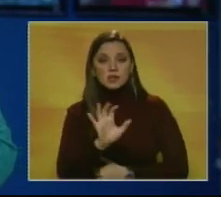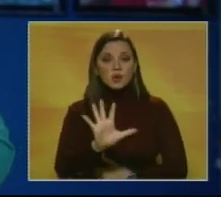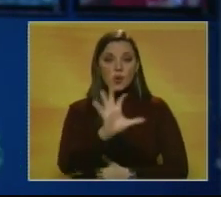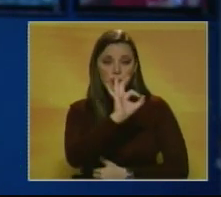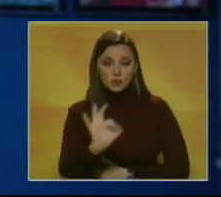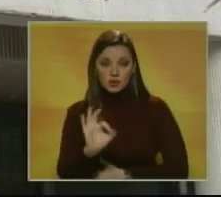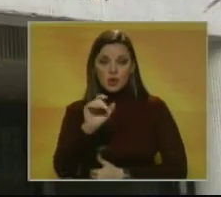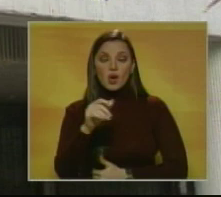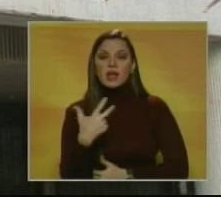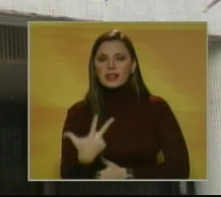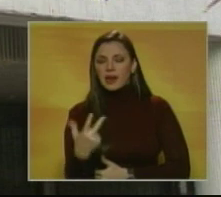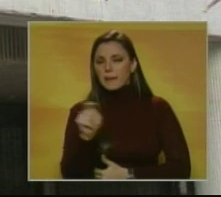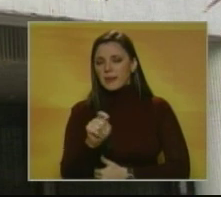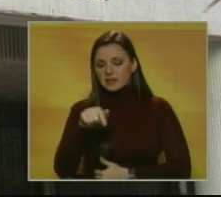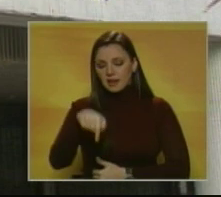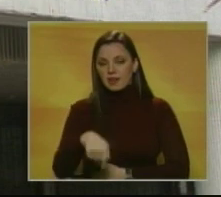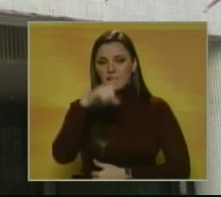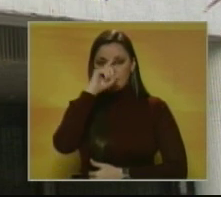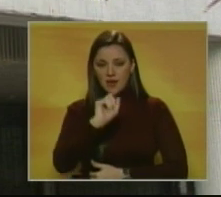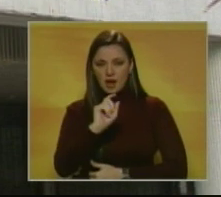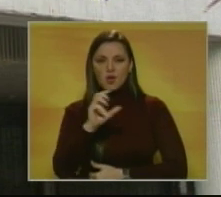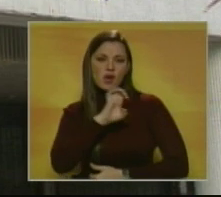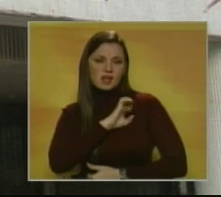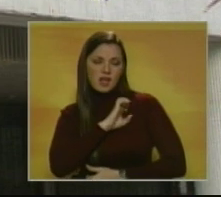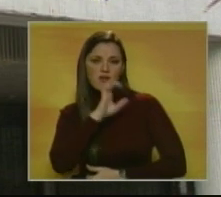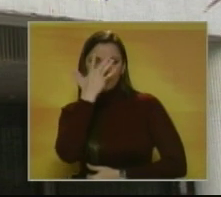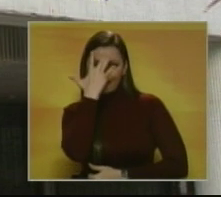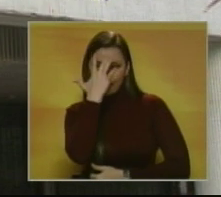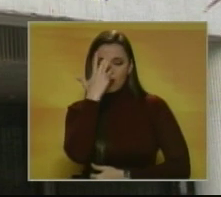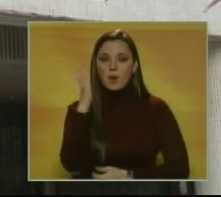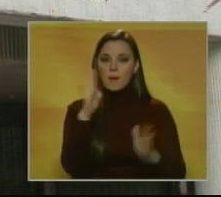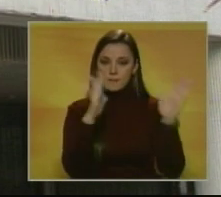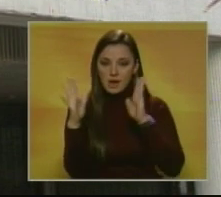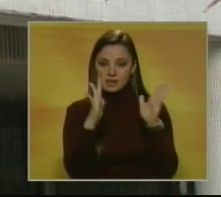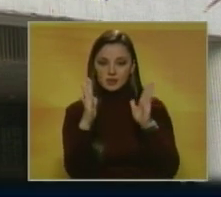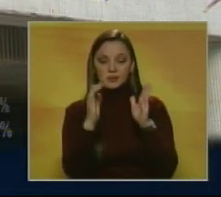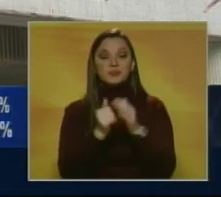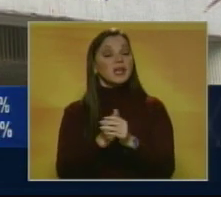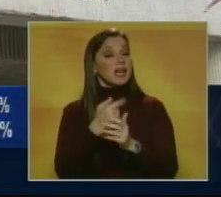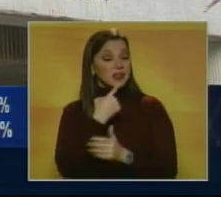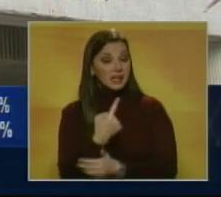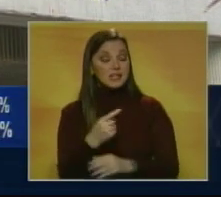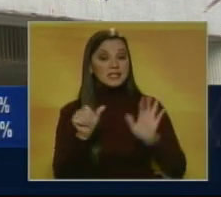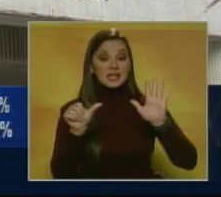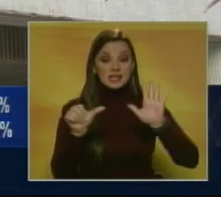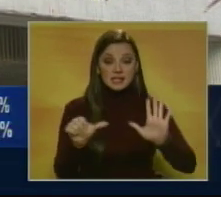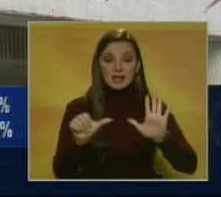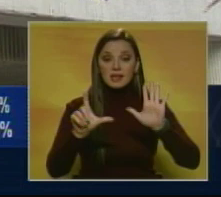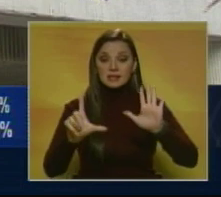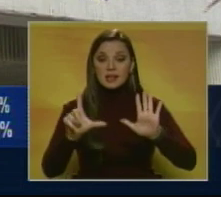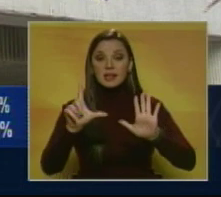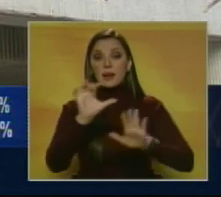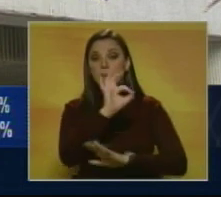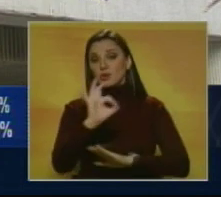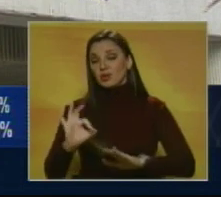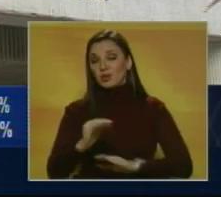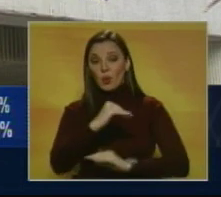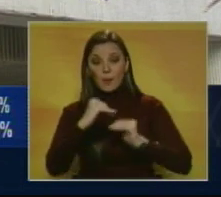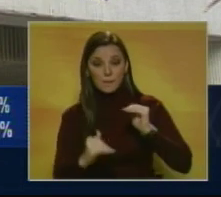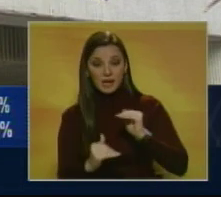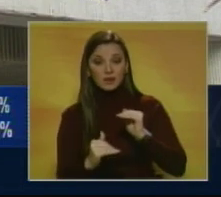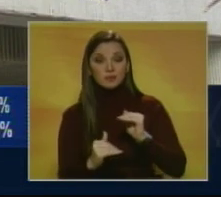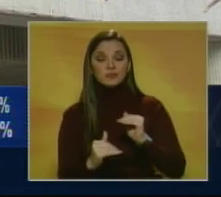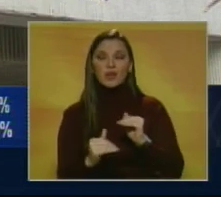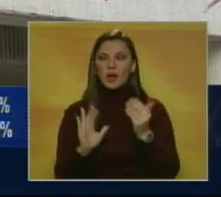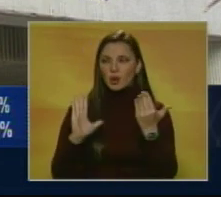de este año. Este movimiento comercial deja a Venezuela con un exceso en el tercer trimestre de 67% menos que el mismo periodo